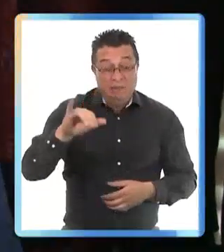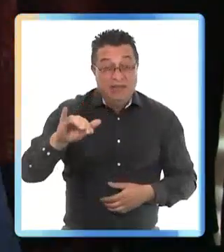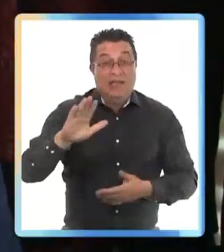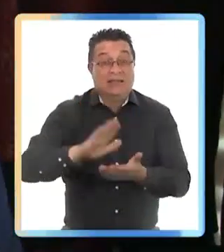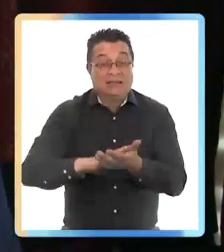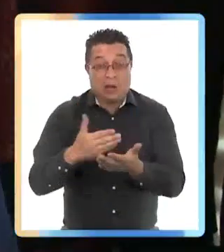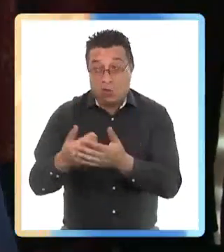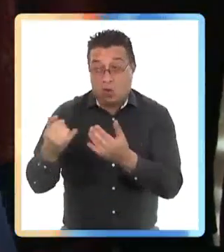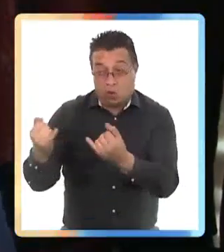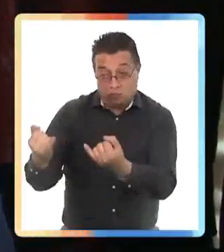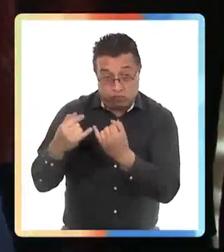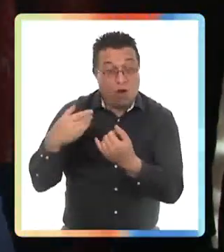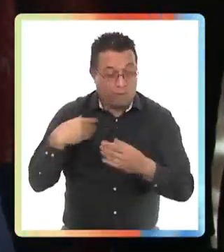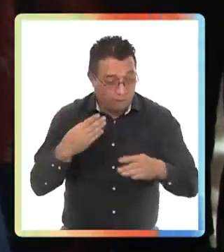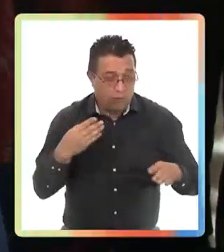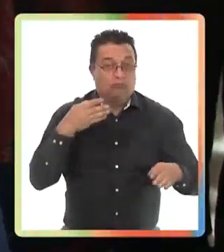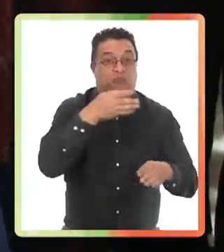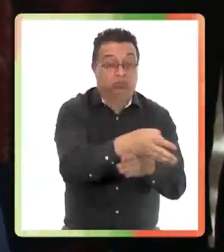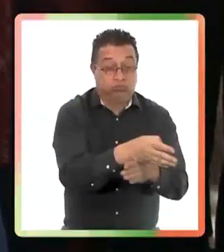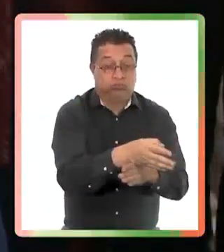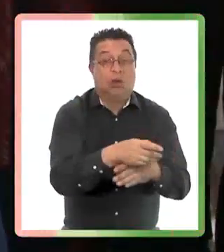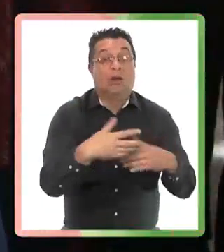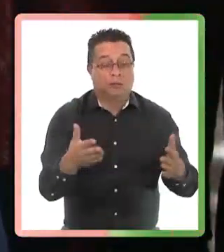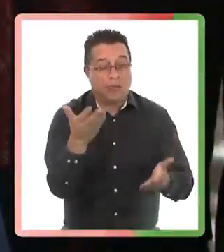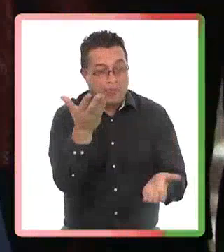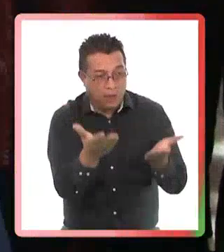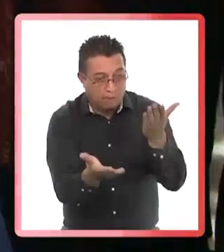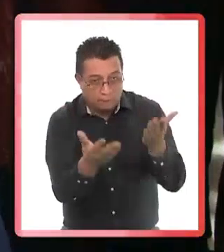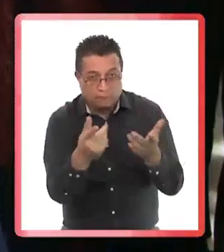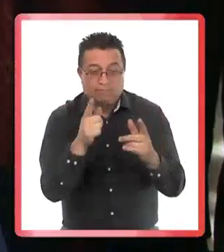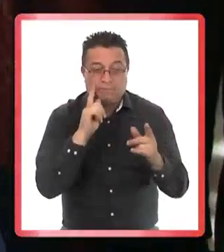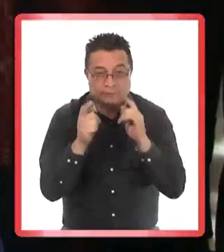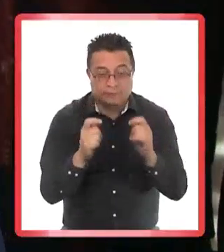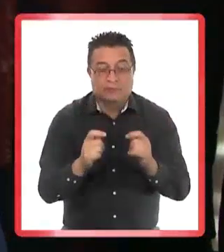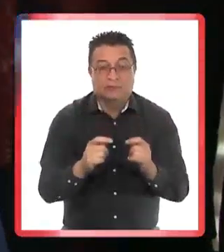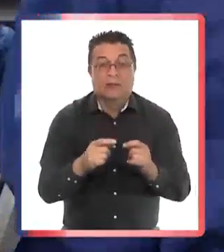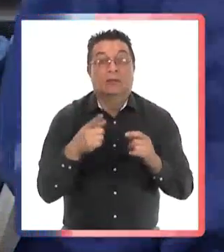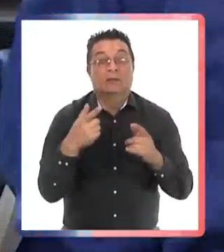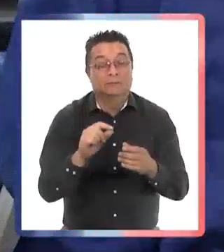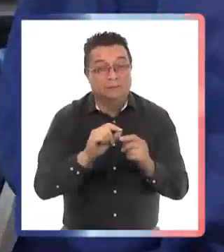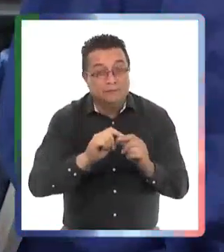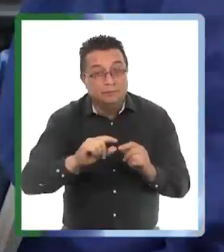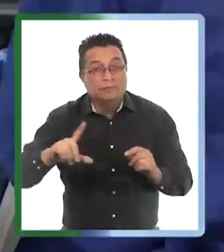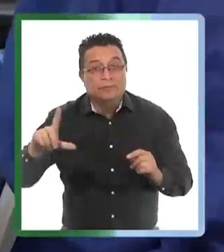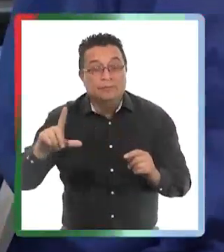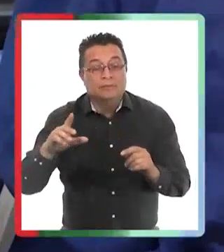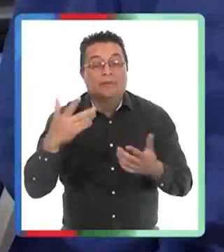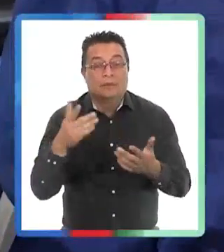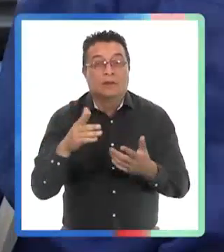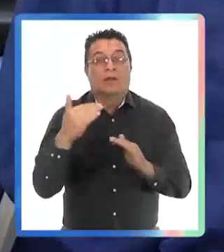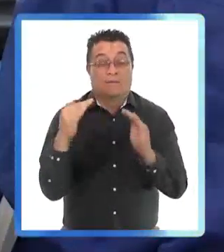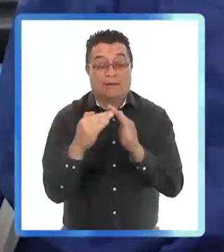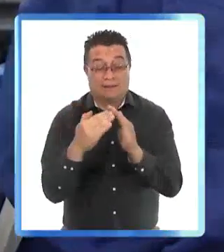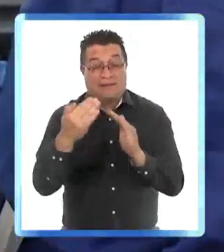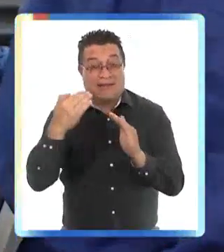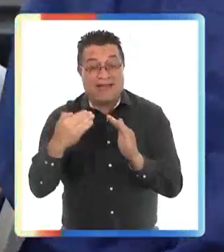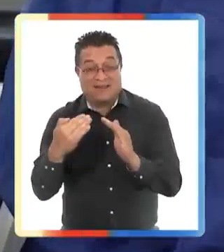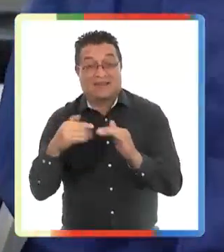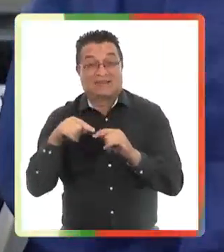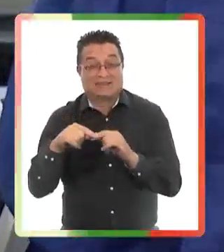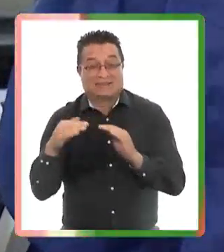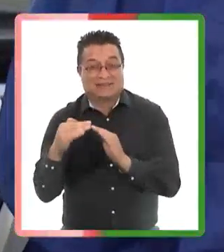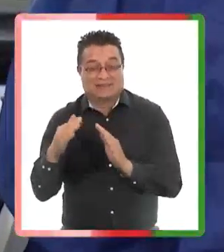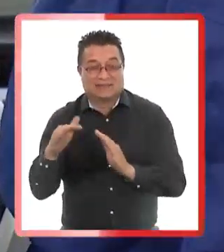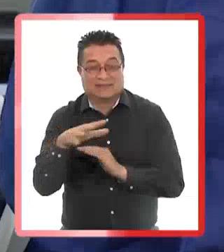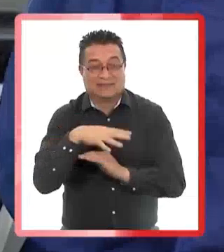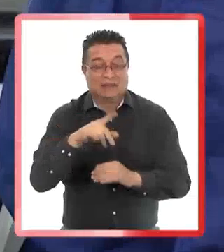nos informa la Seremi de Salud, la Seremi de Salud va al lugar y entonces evalúa el riesgo. Desde que se inician los